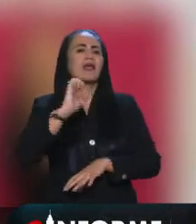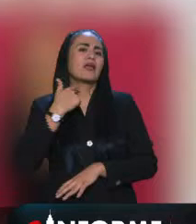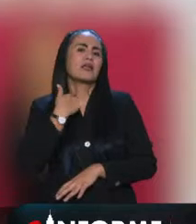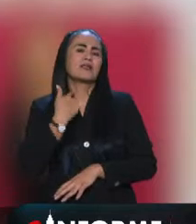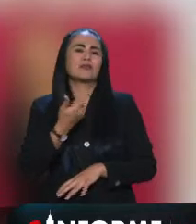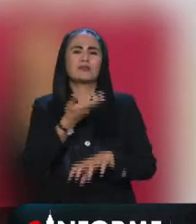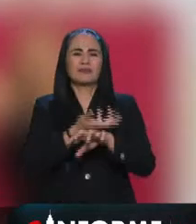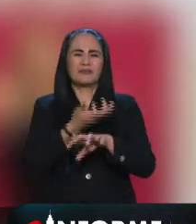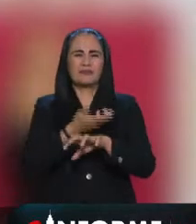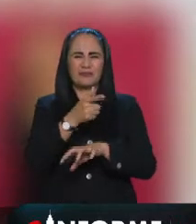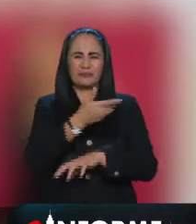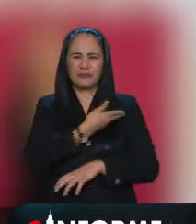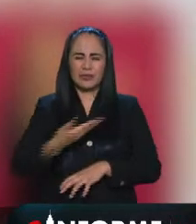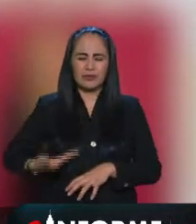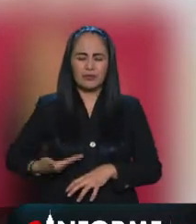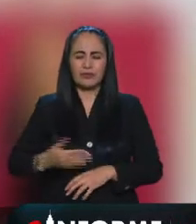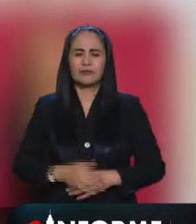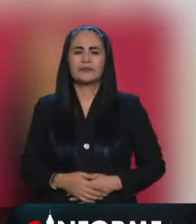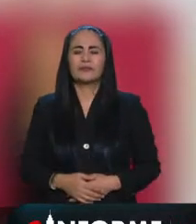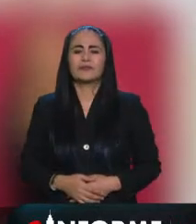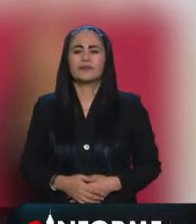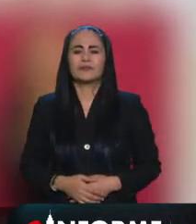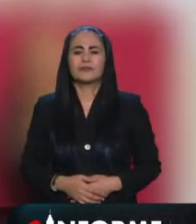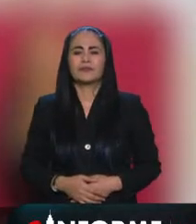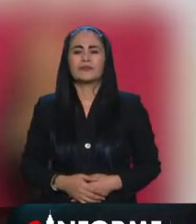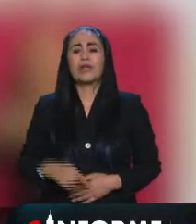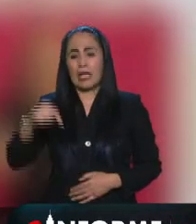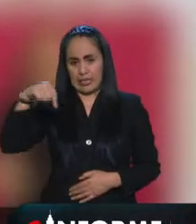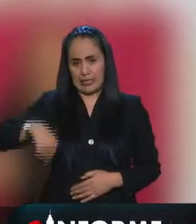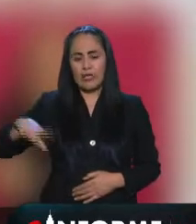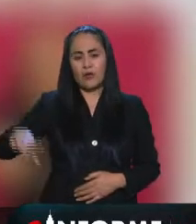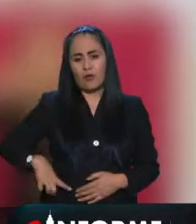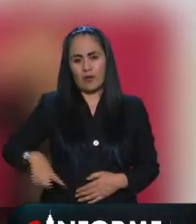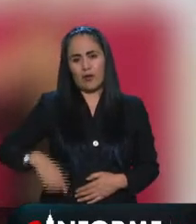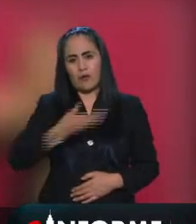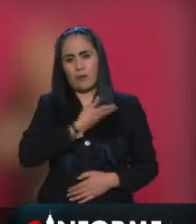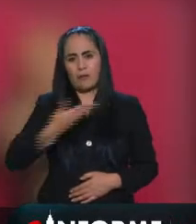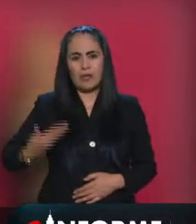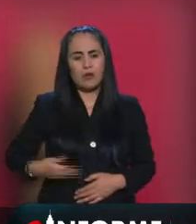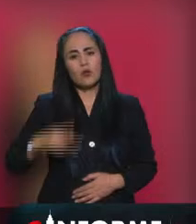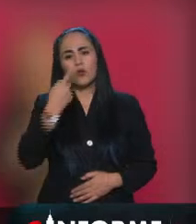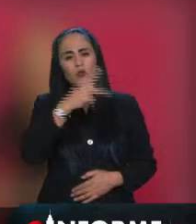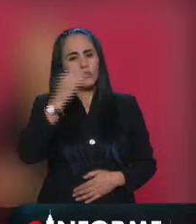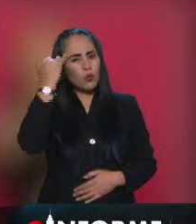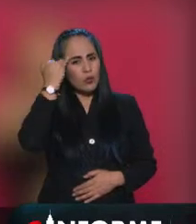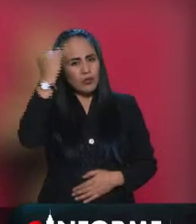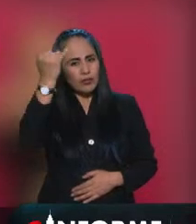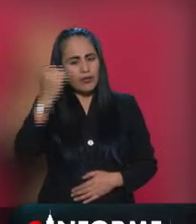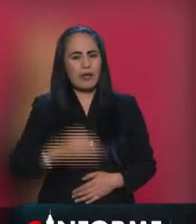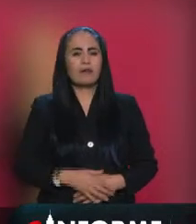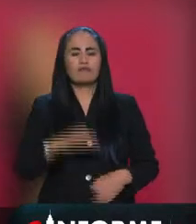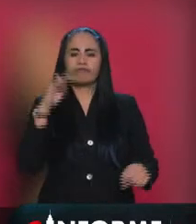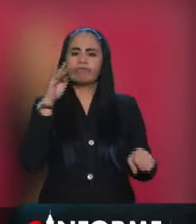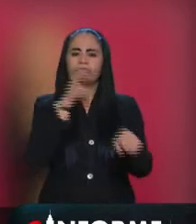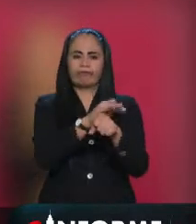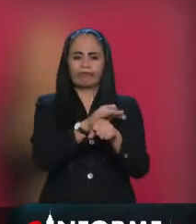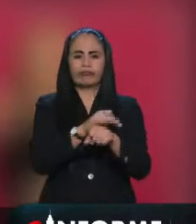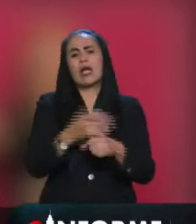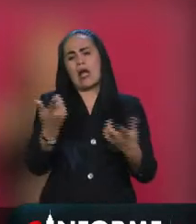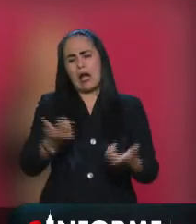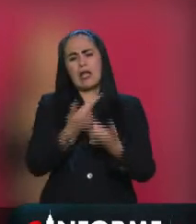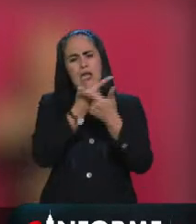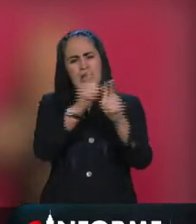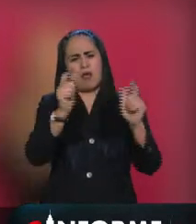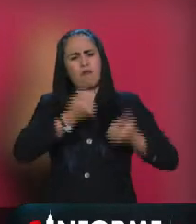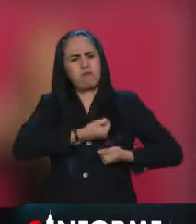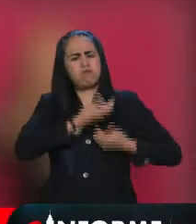y en donde se fija la posición del gobierno de México particularmente el presidente López Obrador en favor del asilo y la libertad de expresión